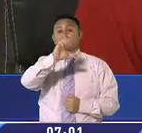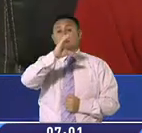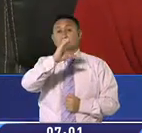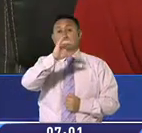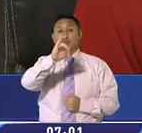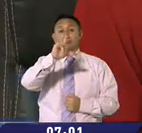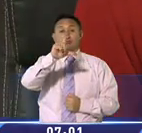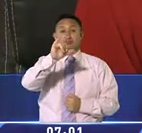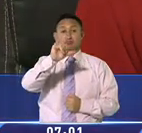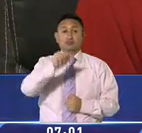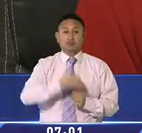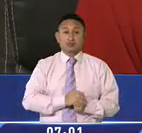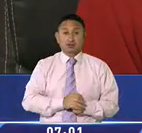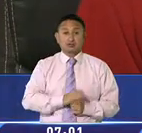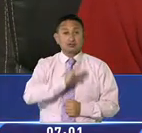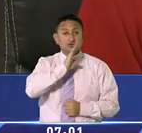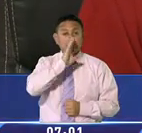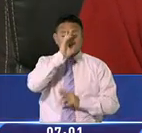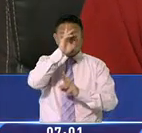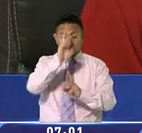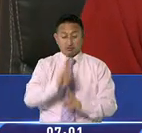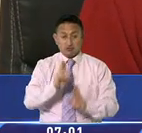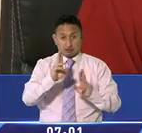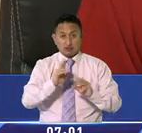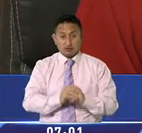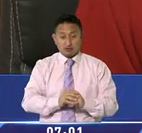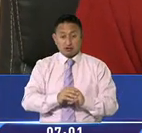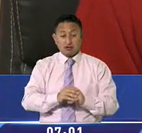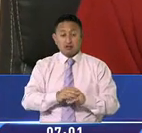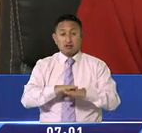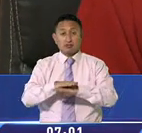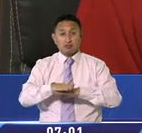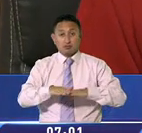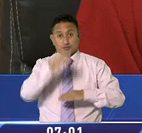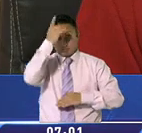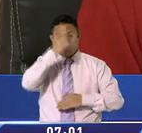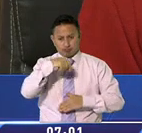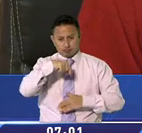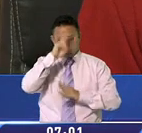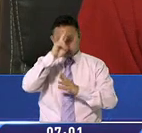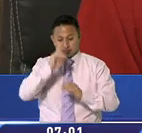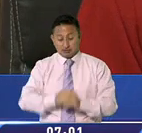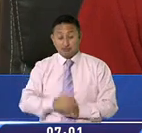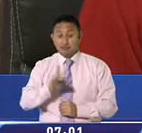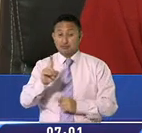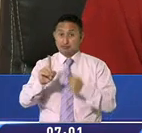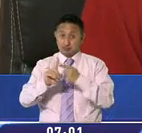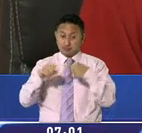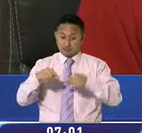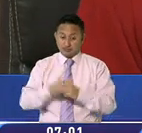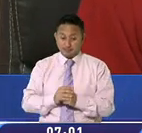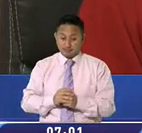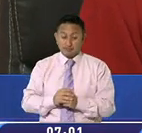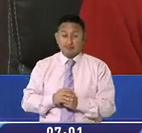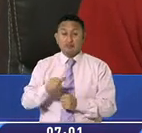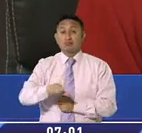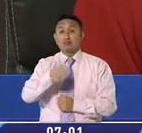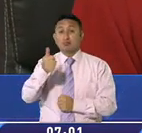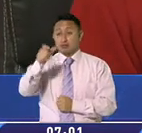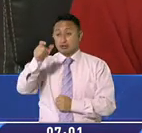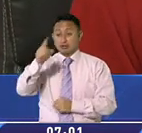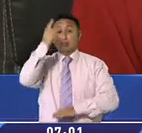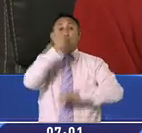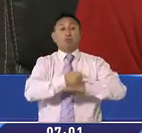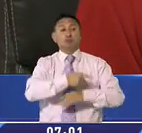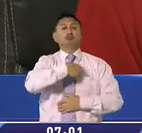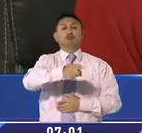respetamos las decisiones que tomen las bases, eso es una cosa, y otra cosa es que alguien quiera imponer, ninguno estamos